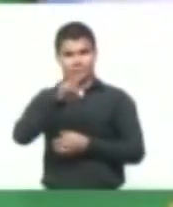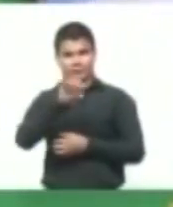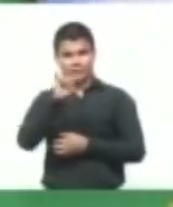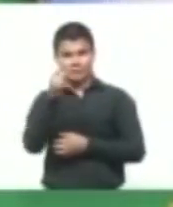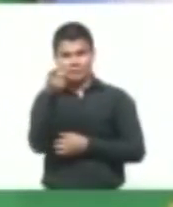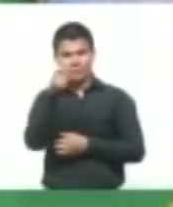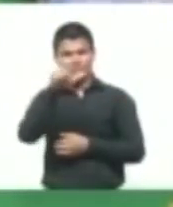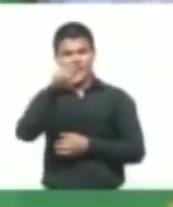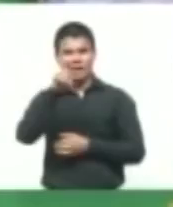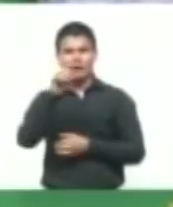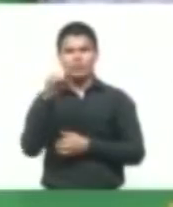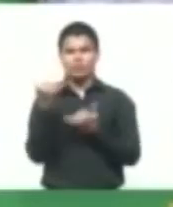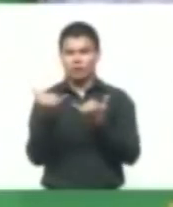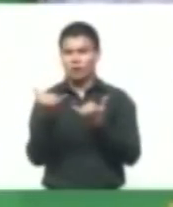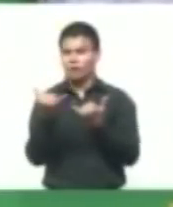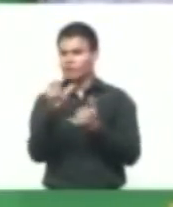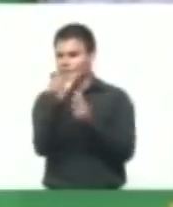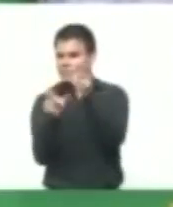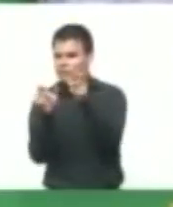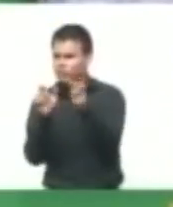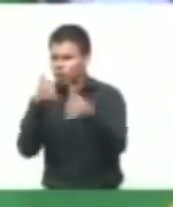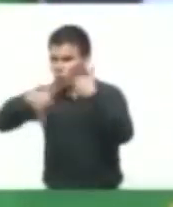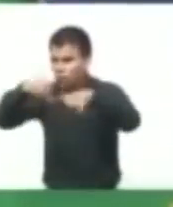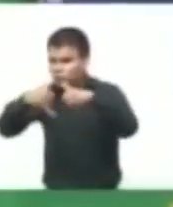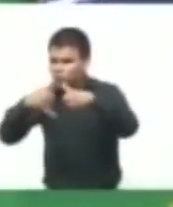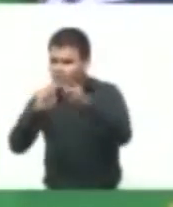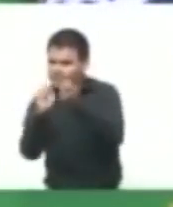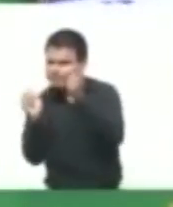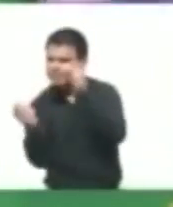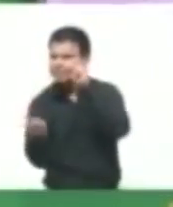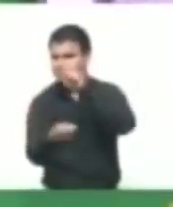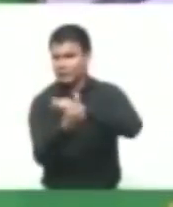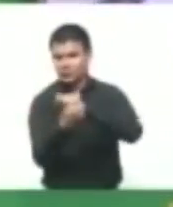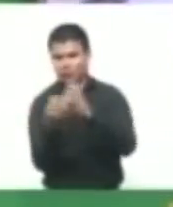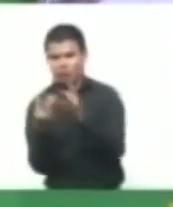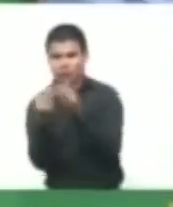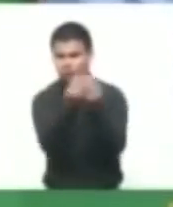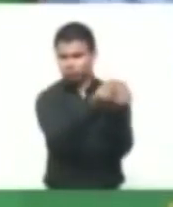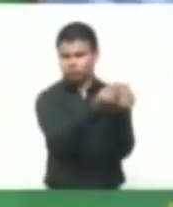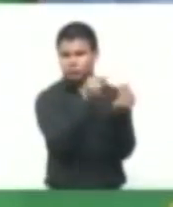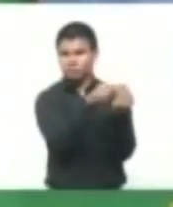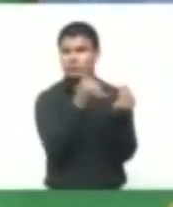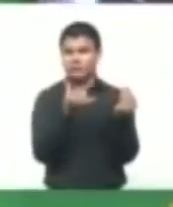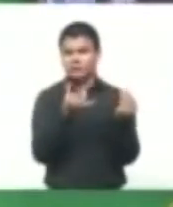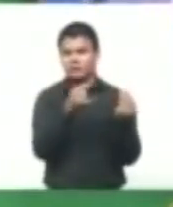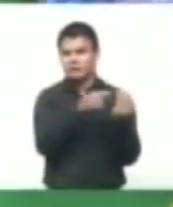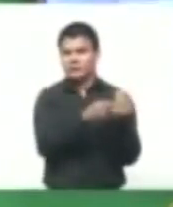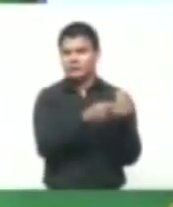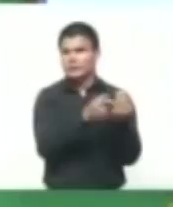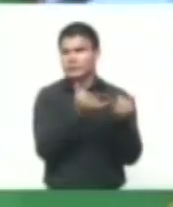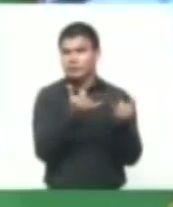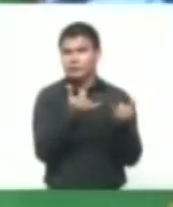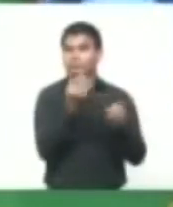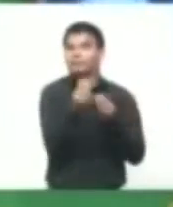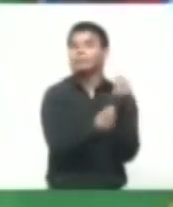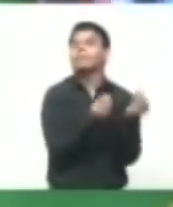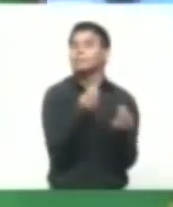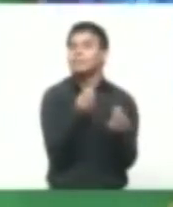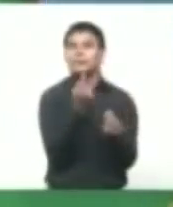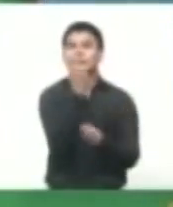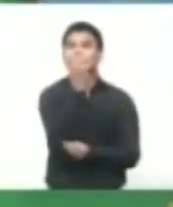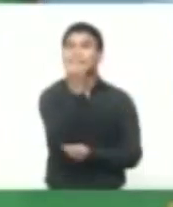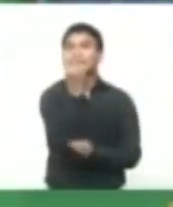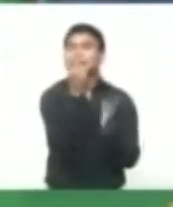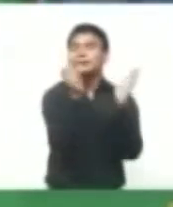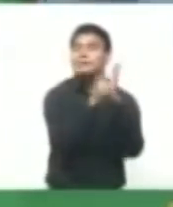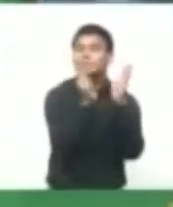fecha. Tres variantes en la formación inicial. Los tiburones están allí, tienen que hacer algo. Tres puntos